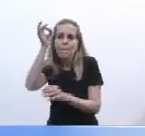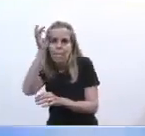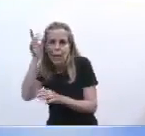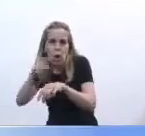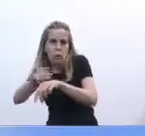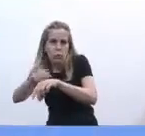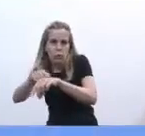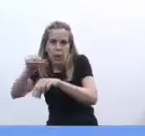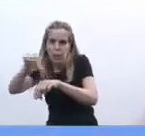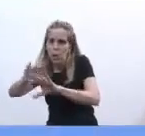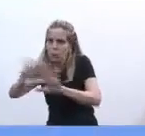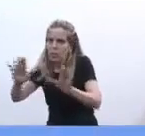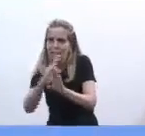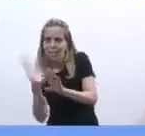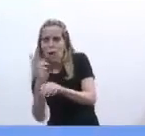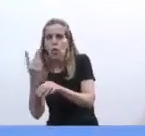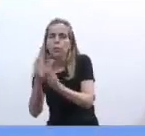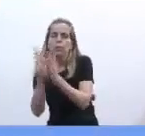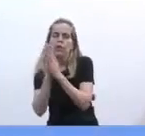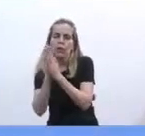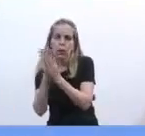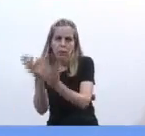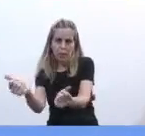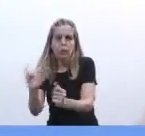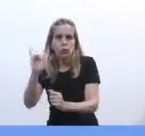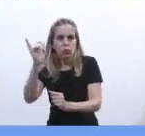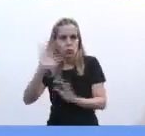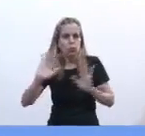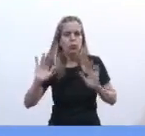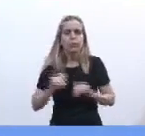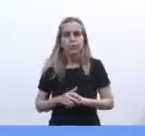está accedía ya en dos minutos le pido que redondee por favor